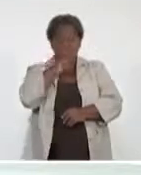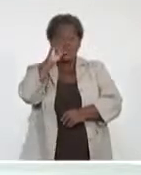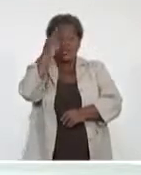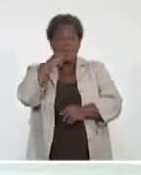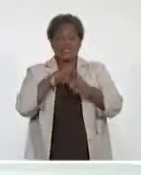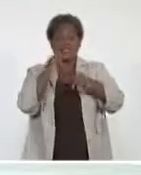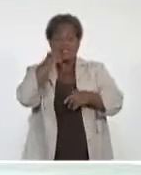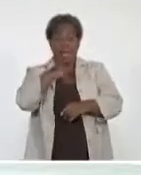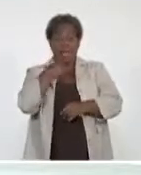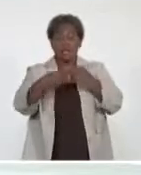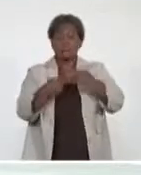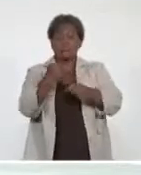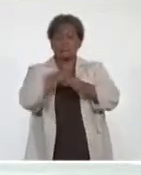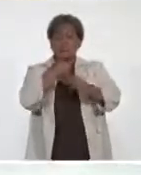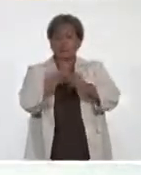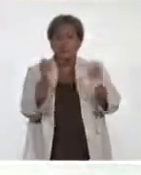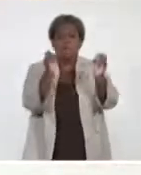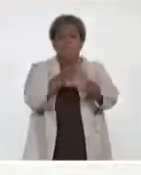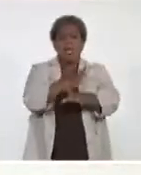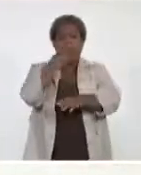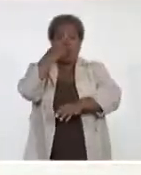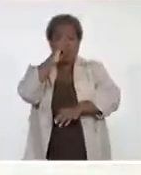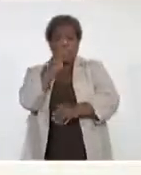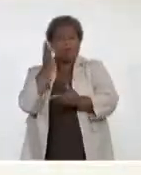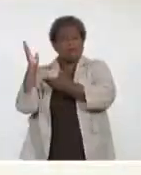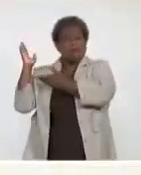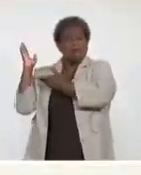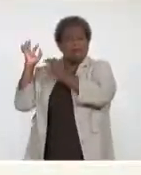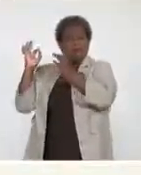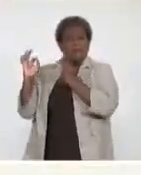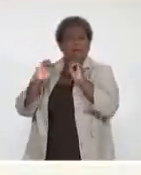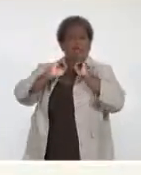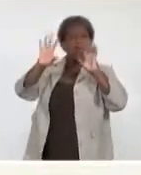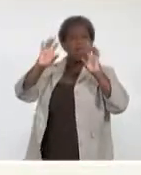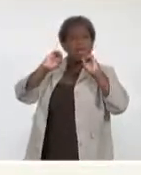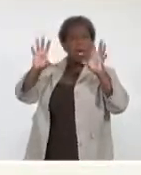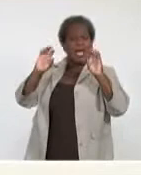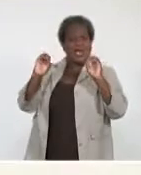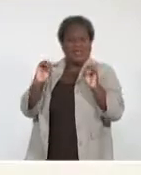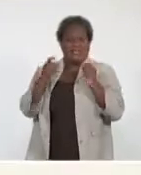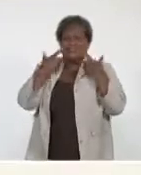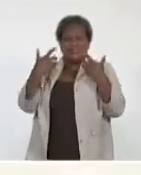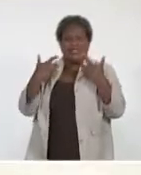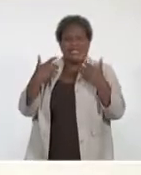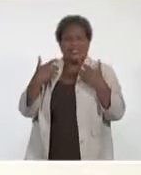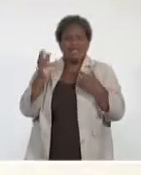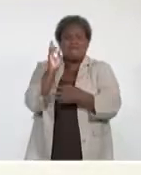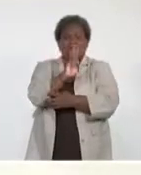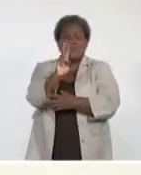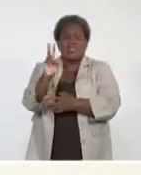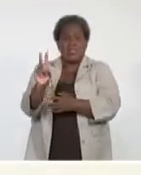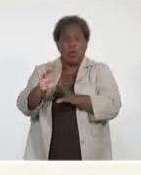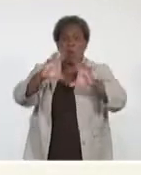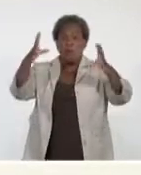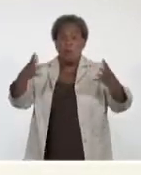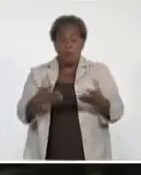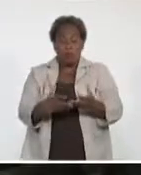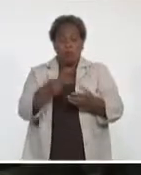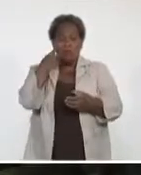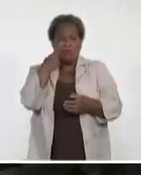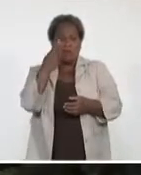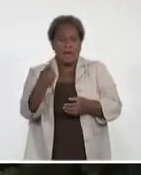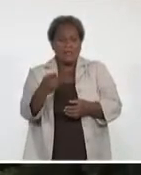y negro. Las imágenes de Salgado resultan sobrecogedoras. Recorrió el planeta para mostrar al mundo las duras penas